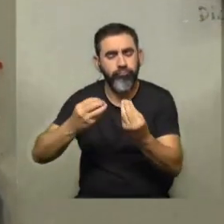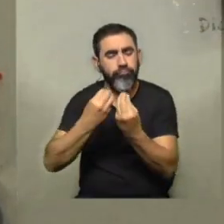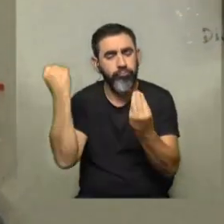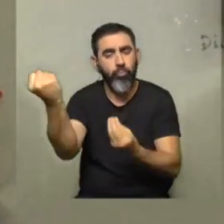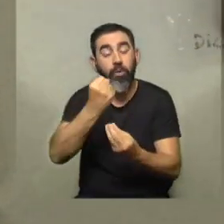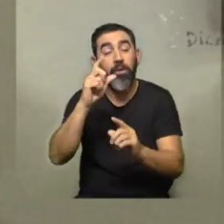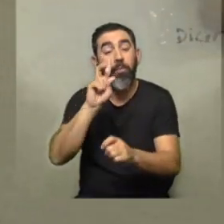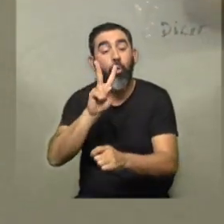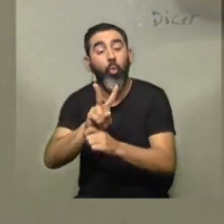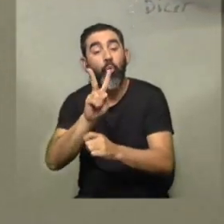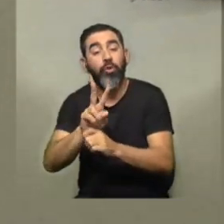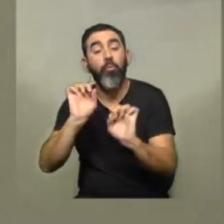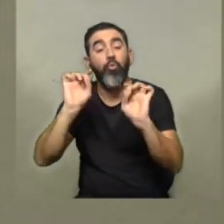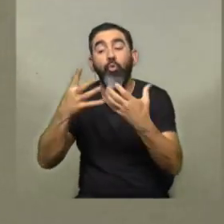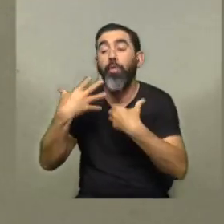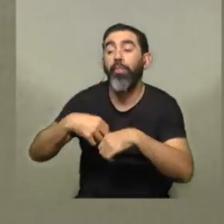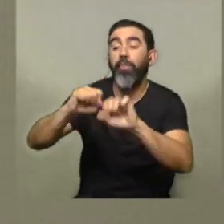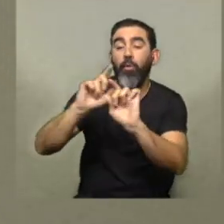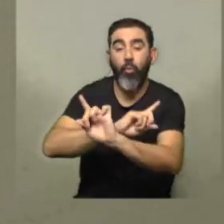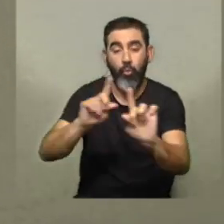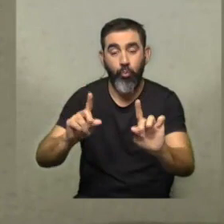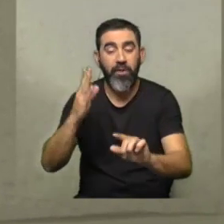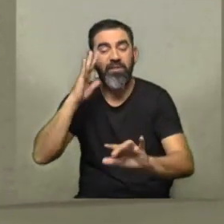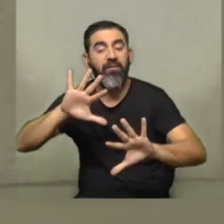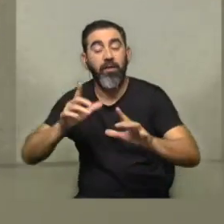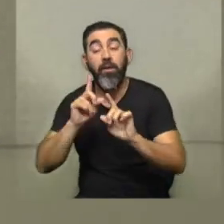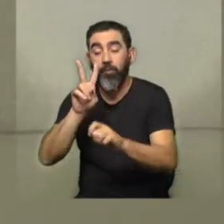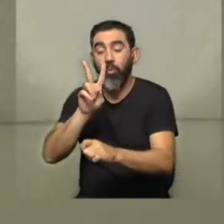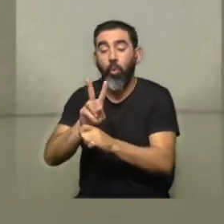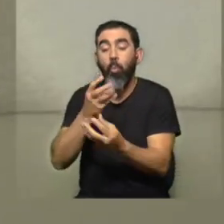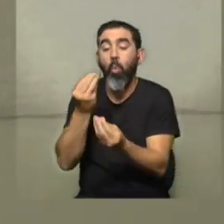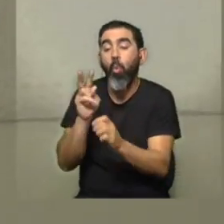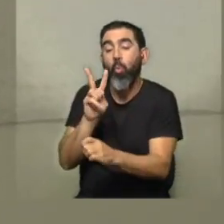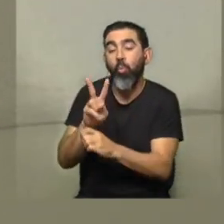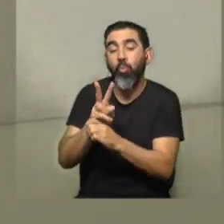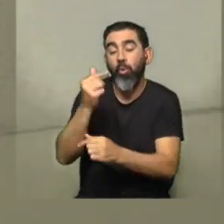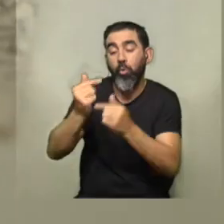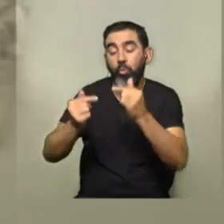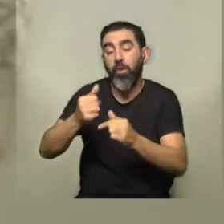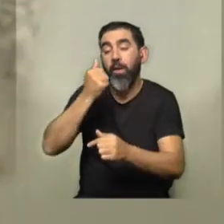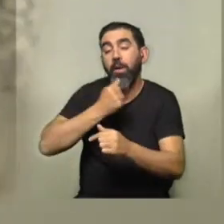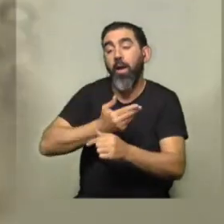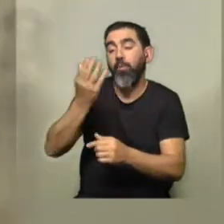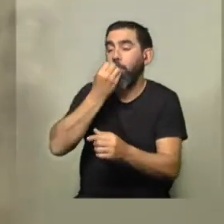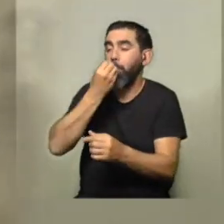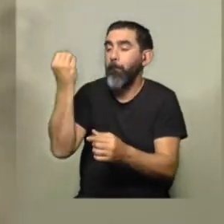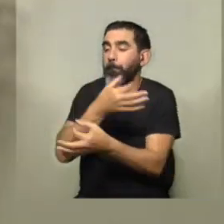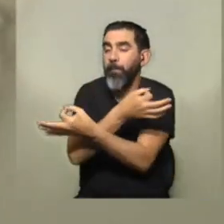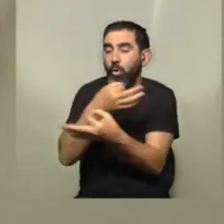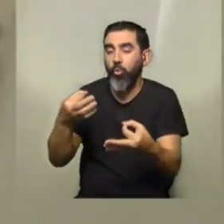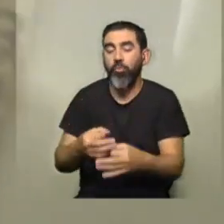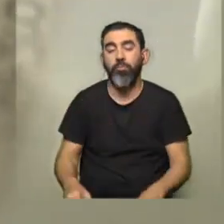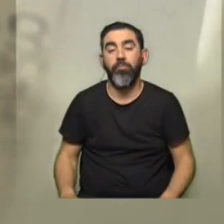porque aquí no es solamente el saber de la composición, sino también cómo conservar esos objetos antiguos en las mejores condiciones.